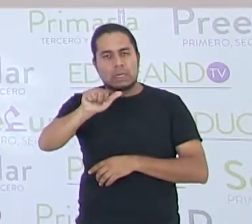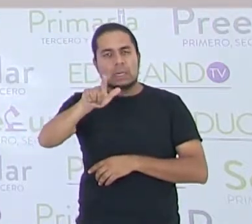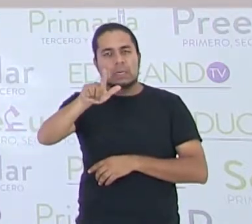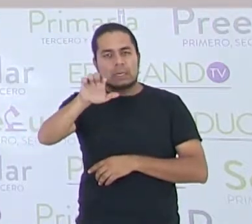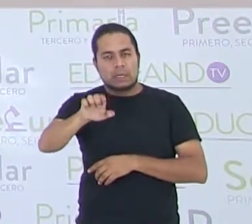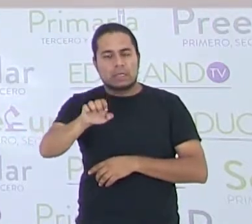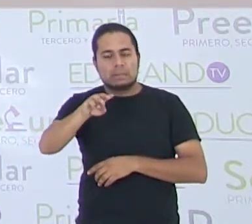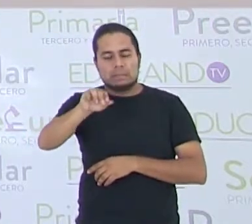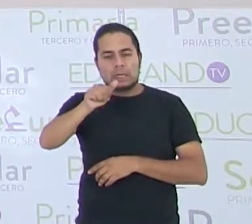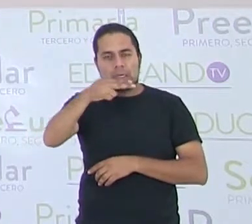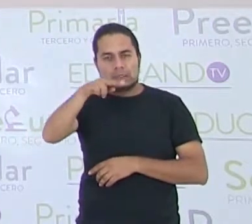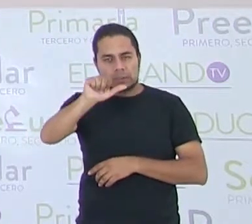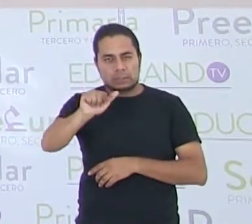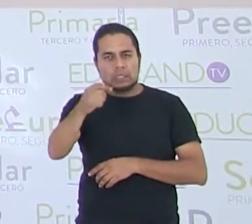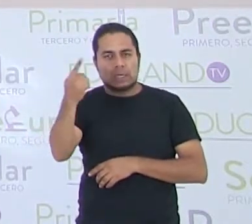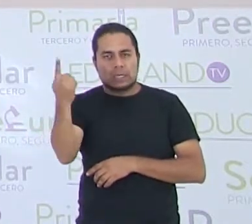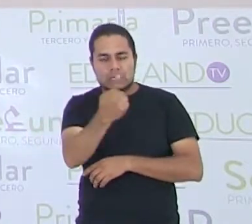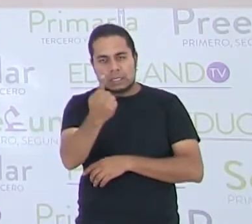maña